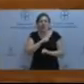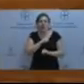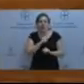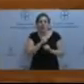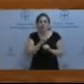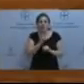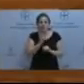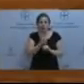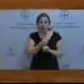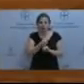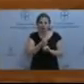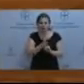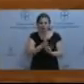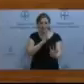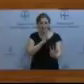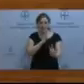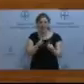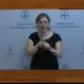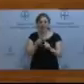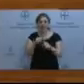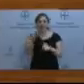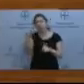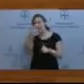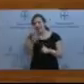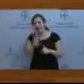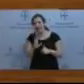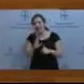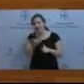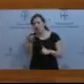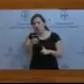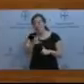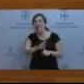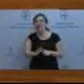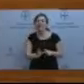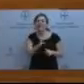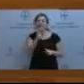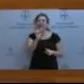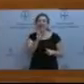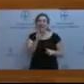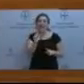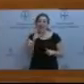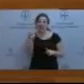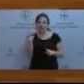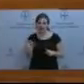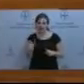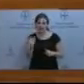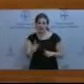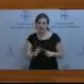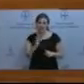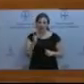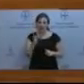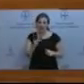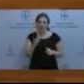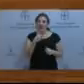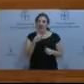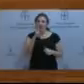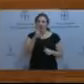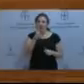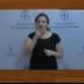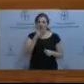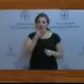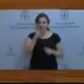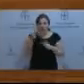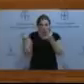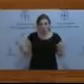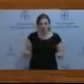bien parecía Caracas. Y como eso no es poco, como eso no es poco, para encima publicaron el 2 de septiembre quiénes eran